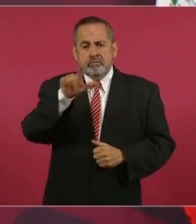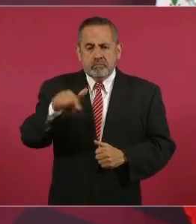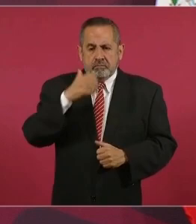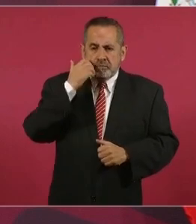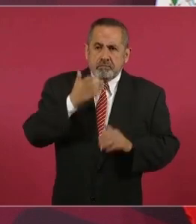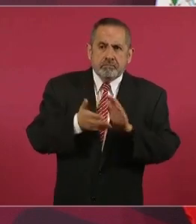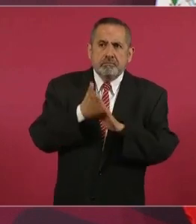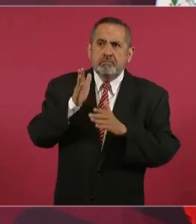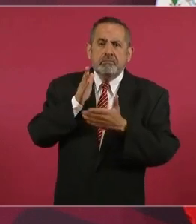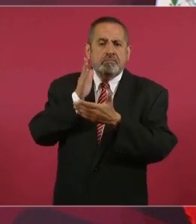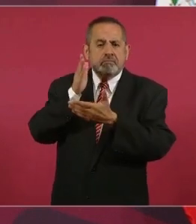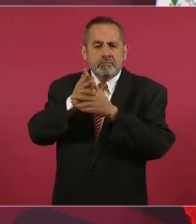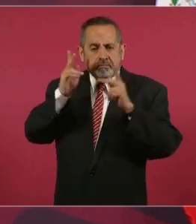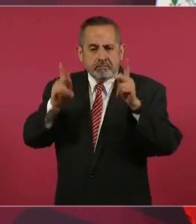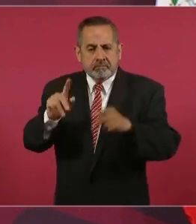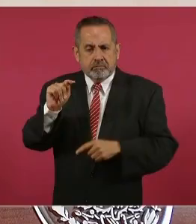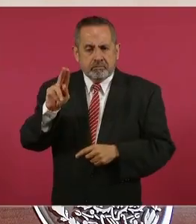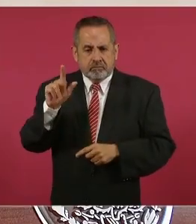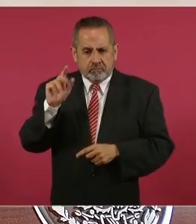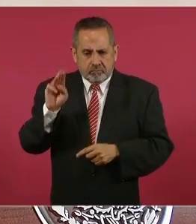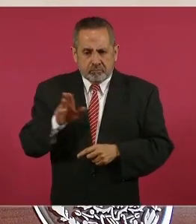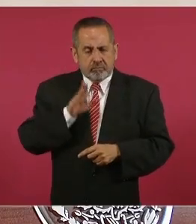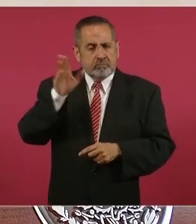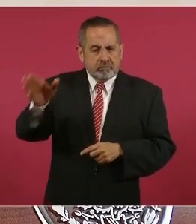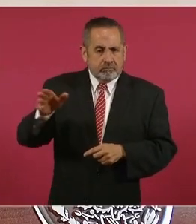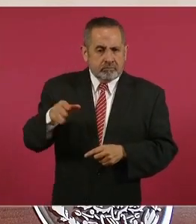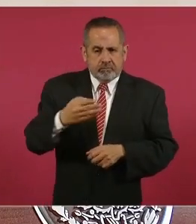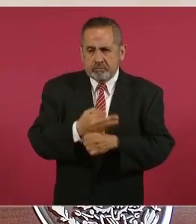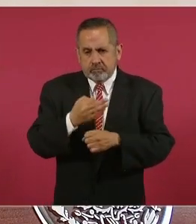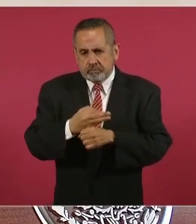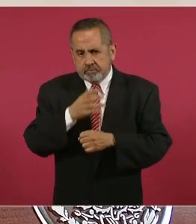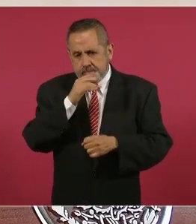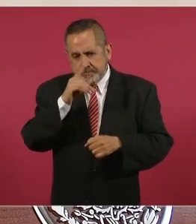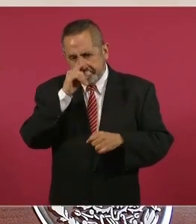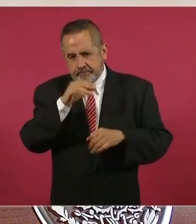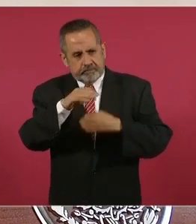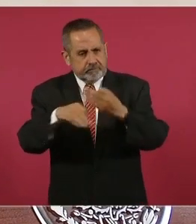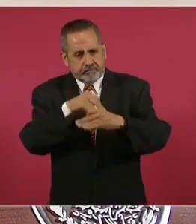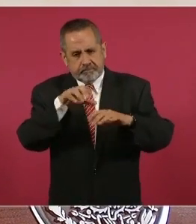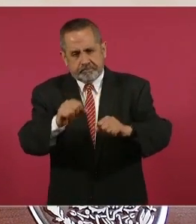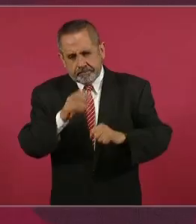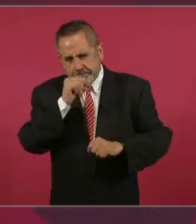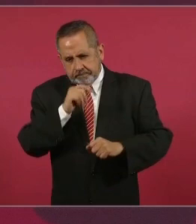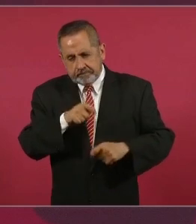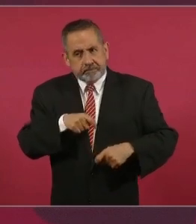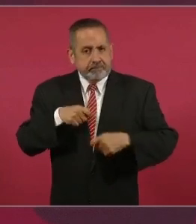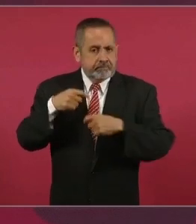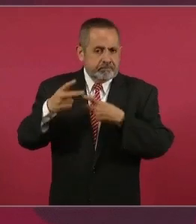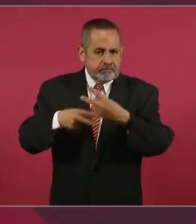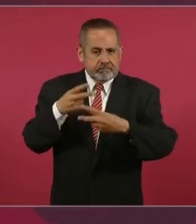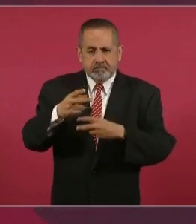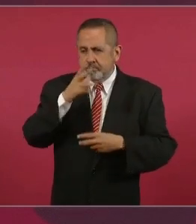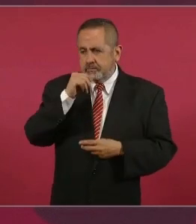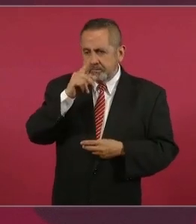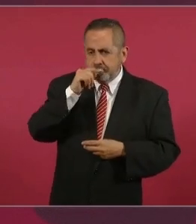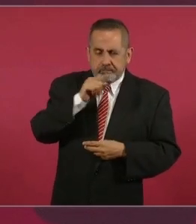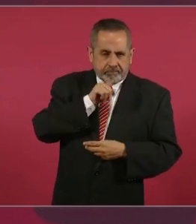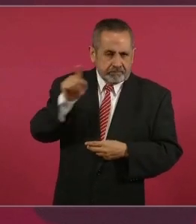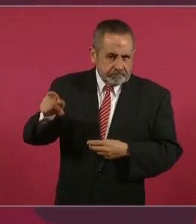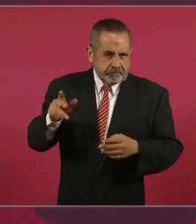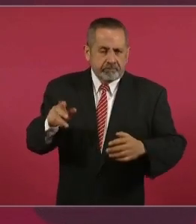Tulum, porque ahora pues no alcanzó para todos o no todos pudieron